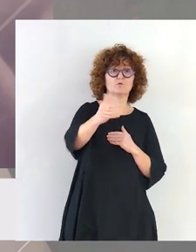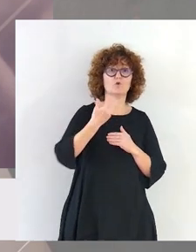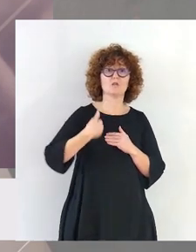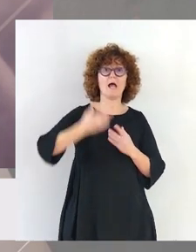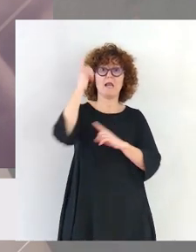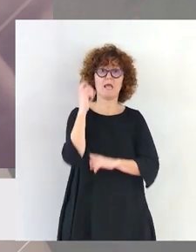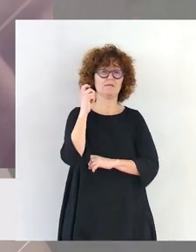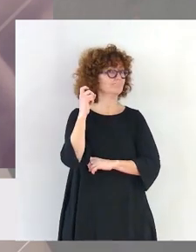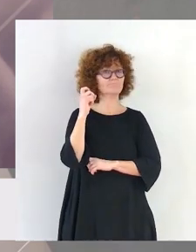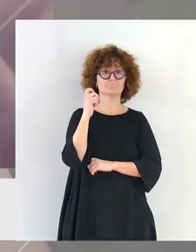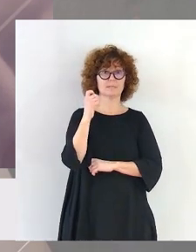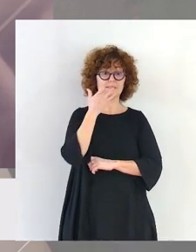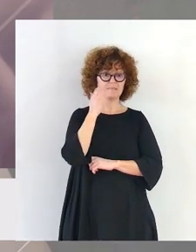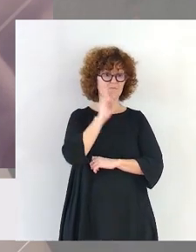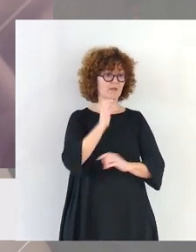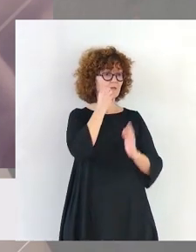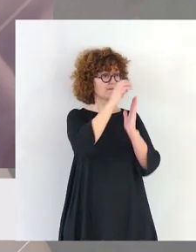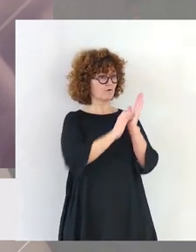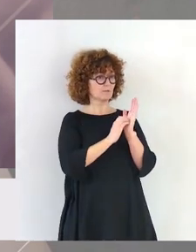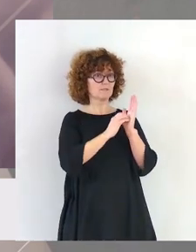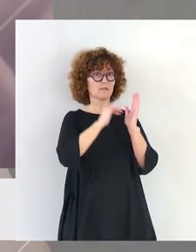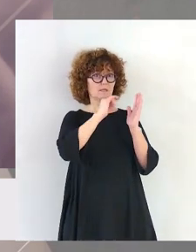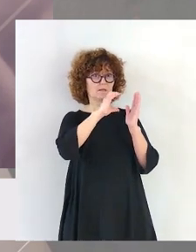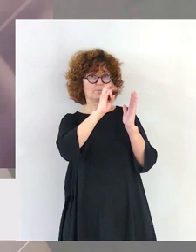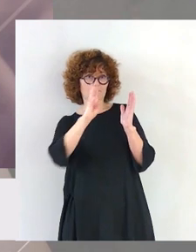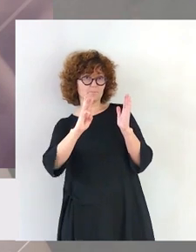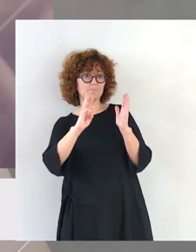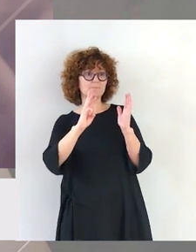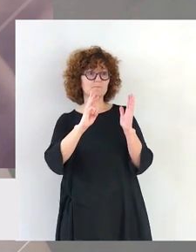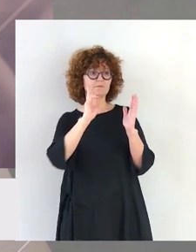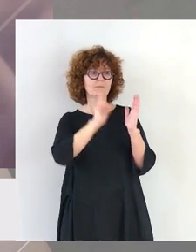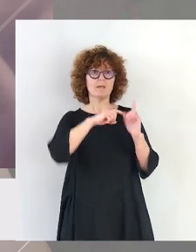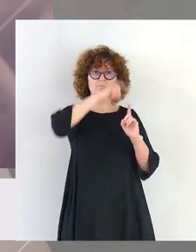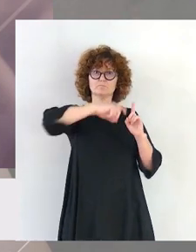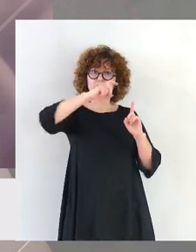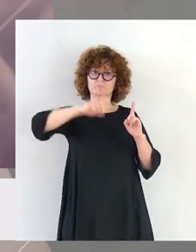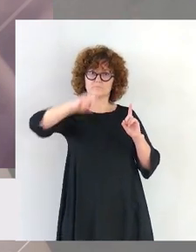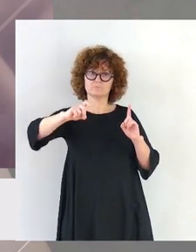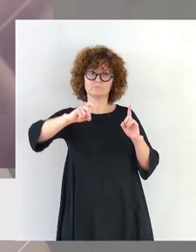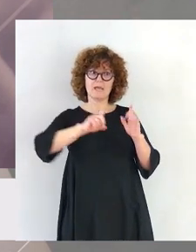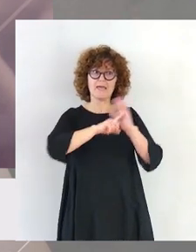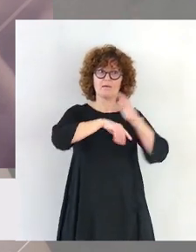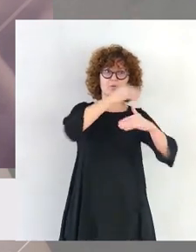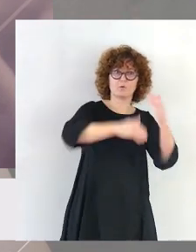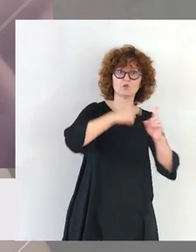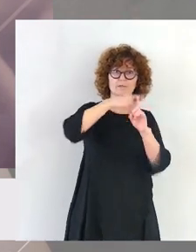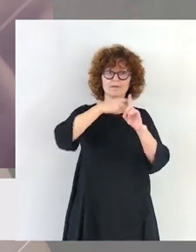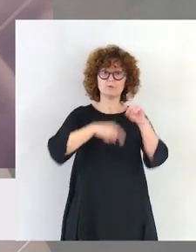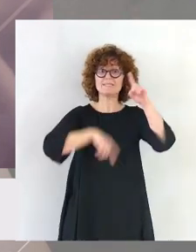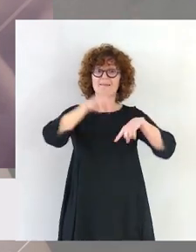mira los últimos informes del ipcc y ve las diferentes gráficas que se hacen de evolución de temperaturas en función de lo que